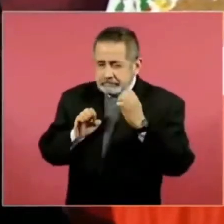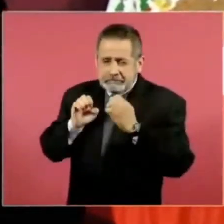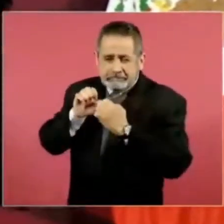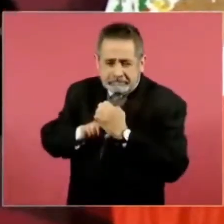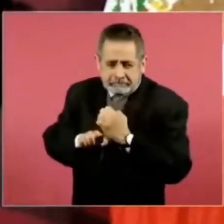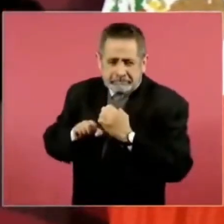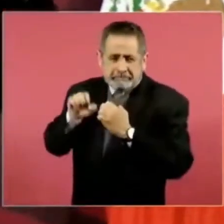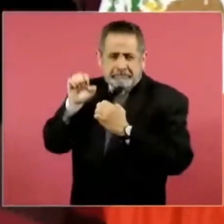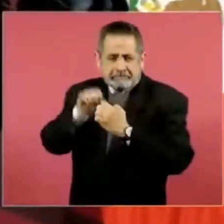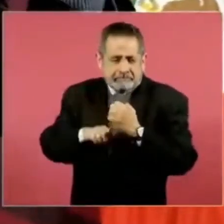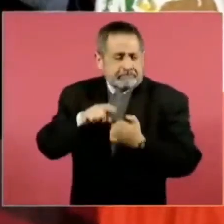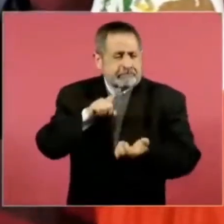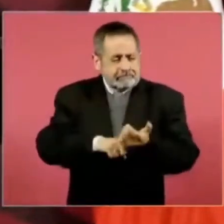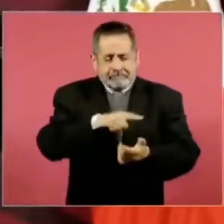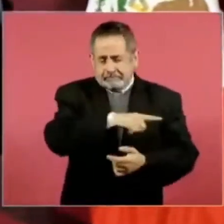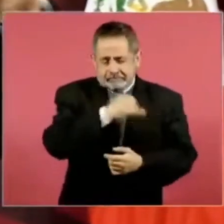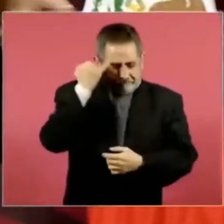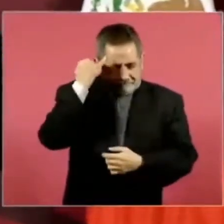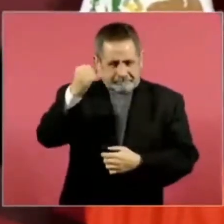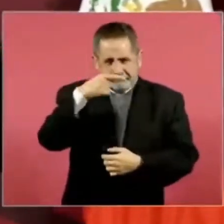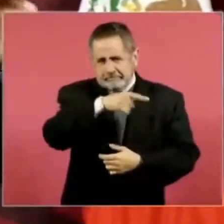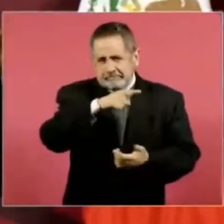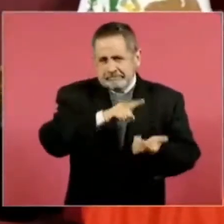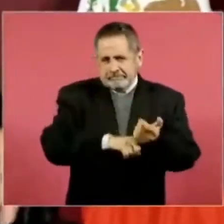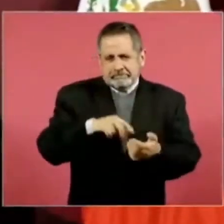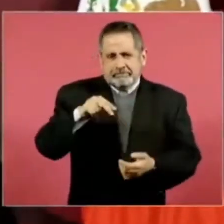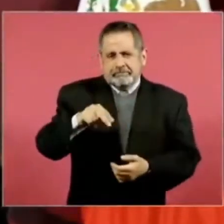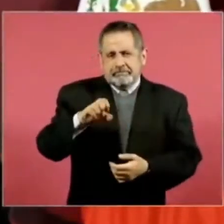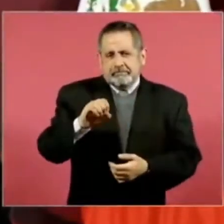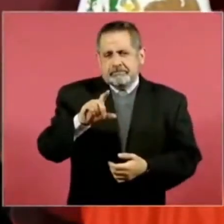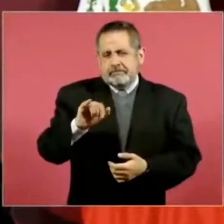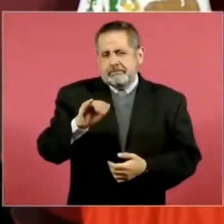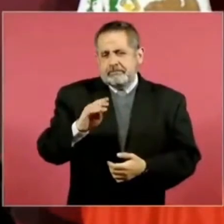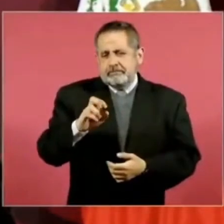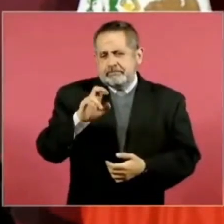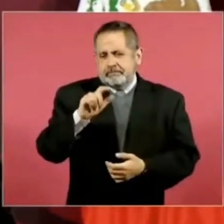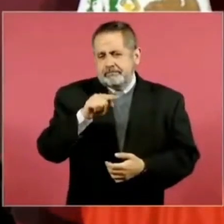de predominio de ese pensamiento.